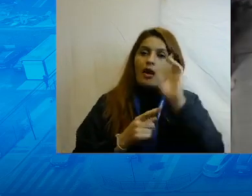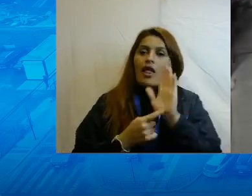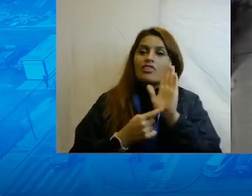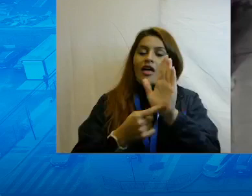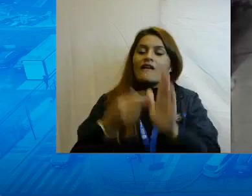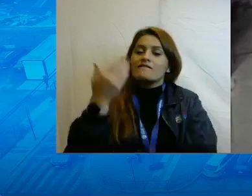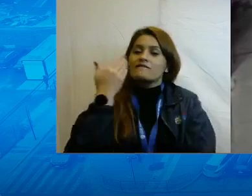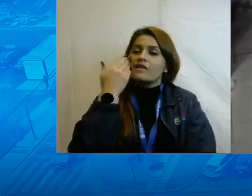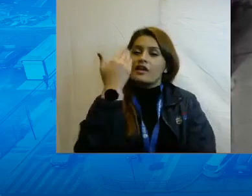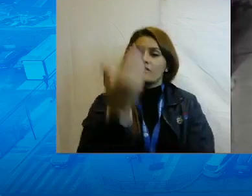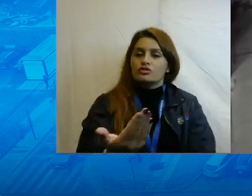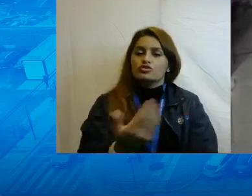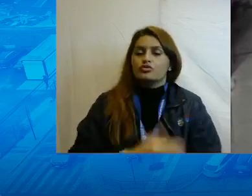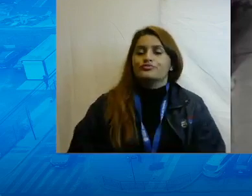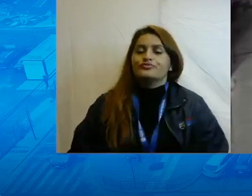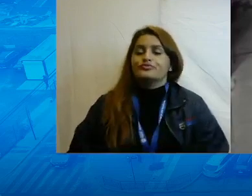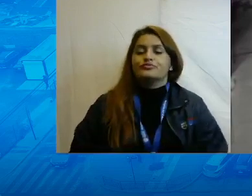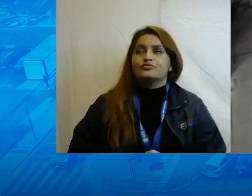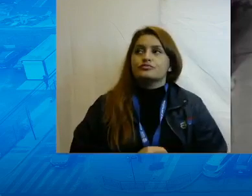beneficio desde ya.